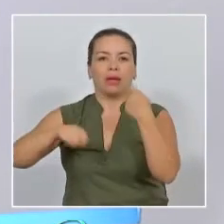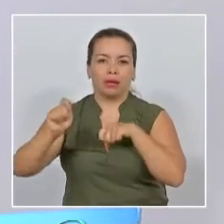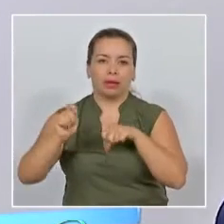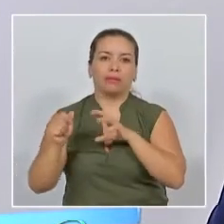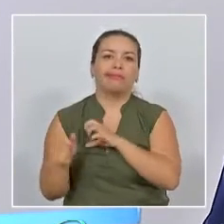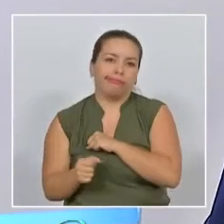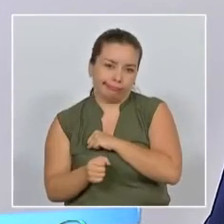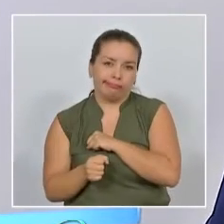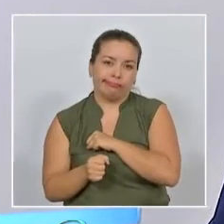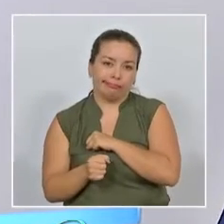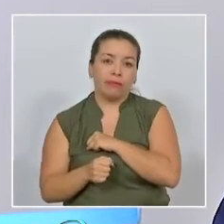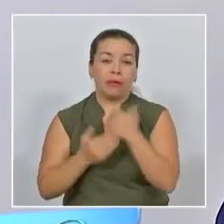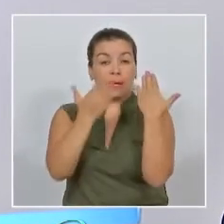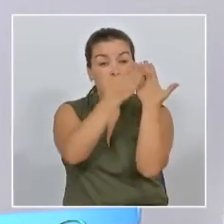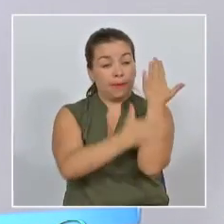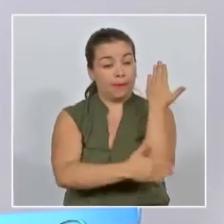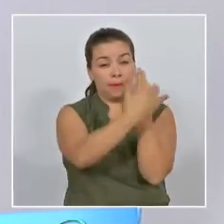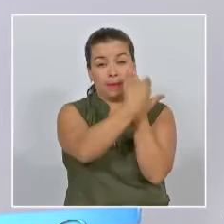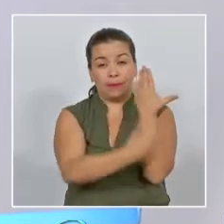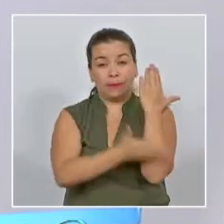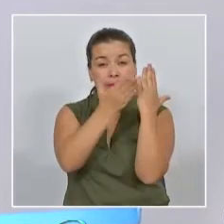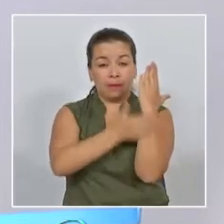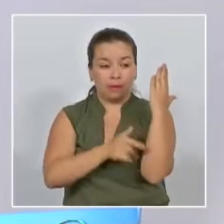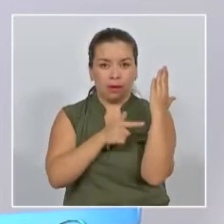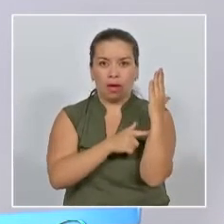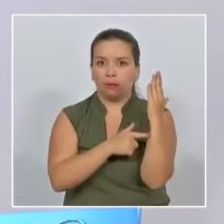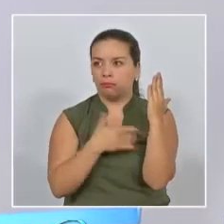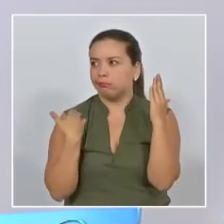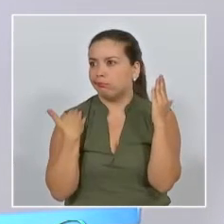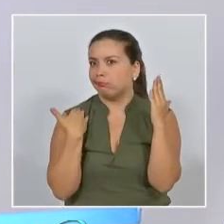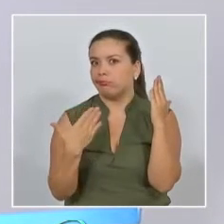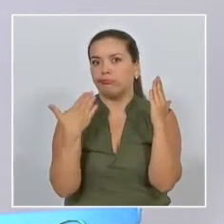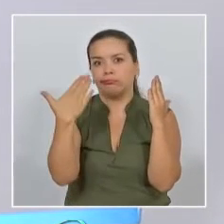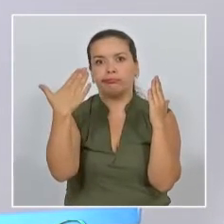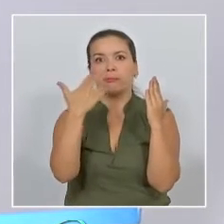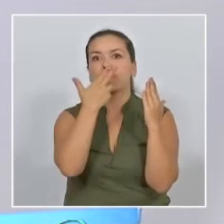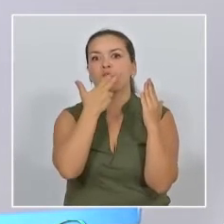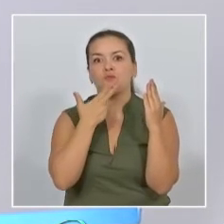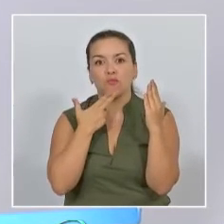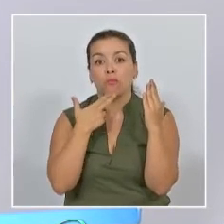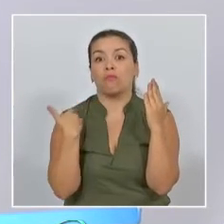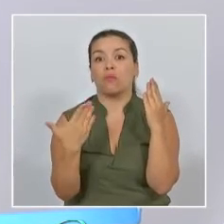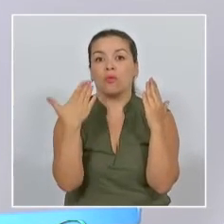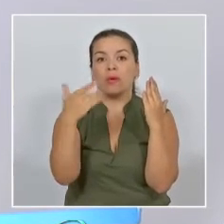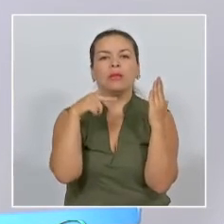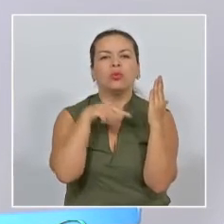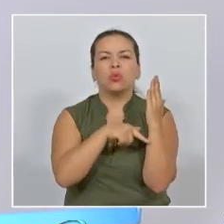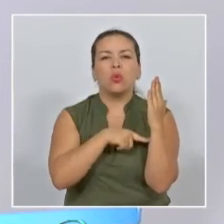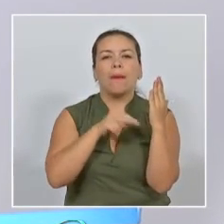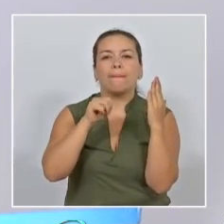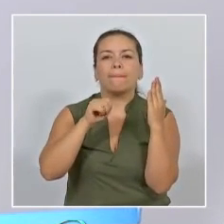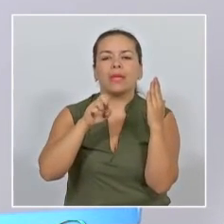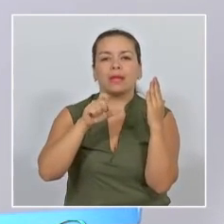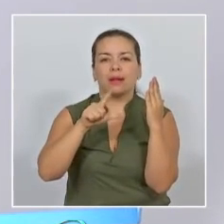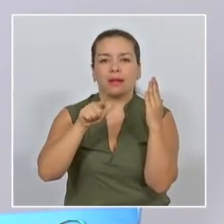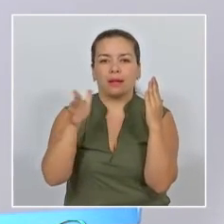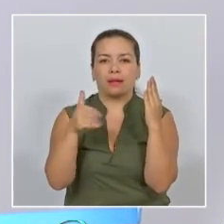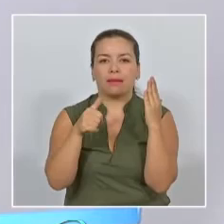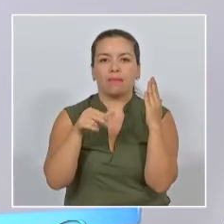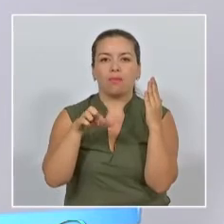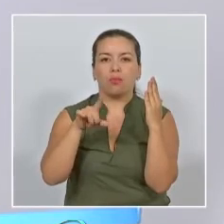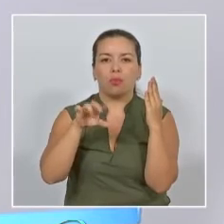triste. La caña de azúcar tiene unos componentes excelentes para endulzar, que se llama la miel de purga, la